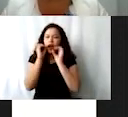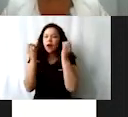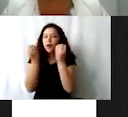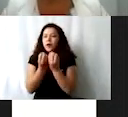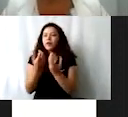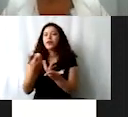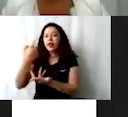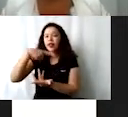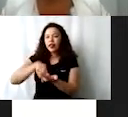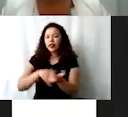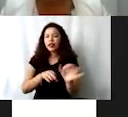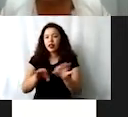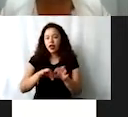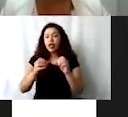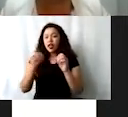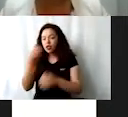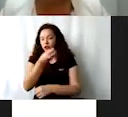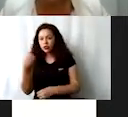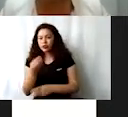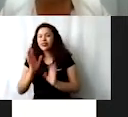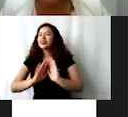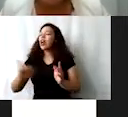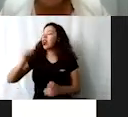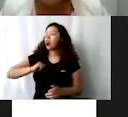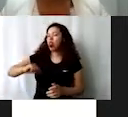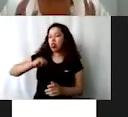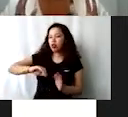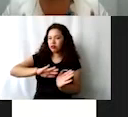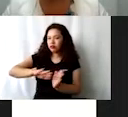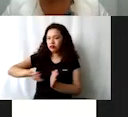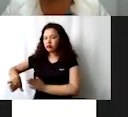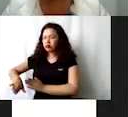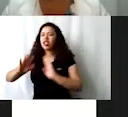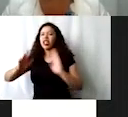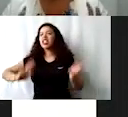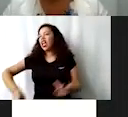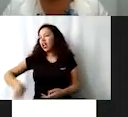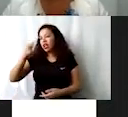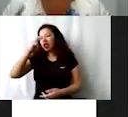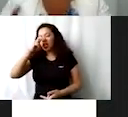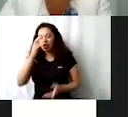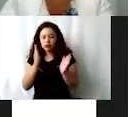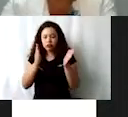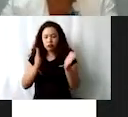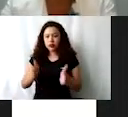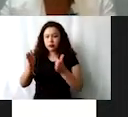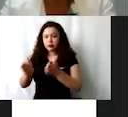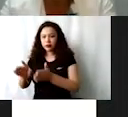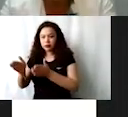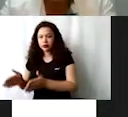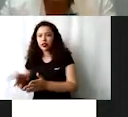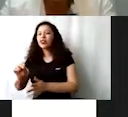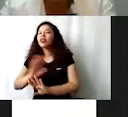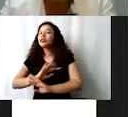de organizarnos, dejar de ser tradicional, lineal, acartonados, para que podamos pasar a esa